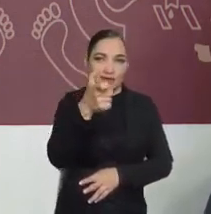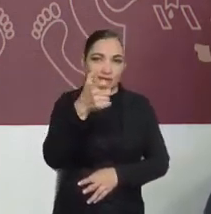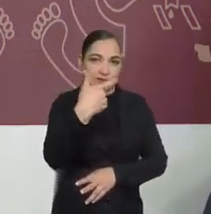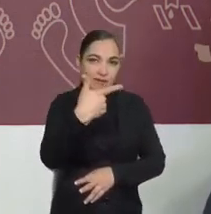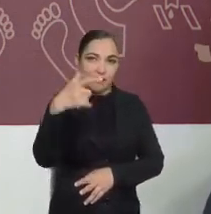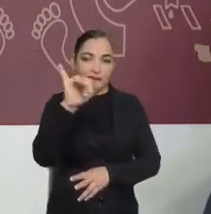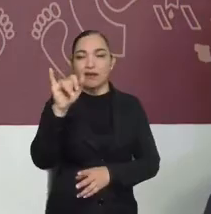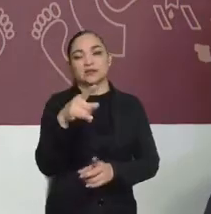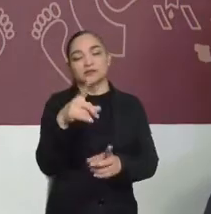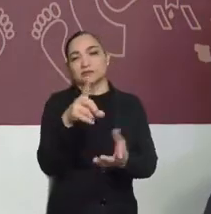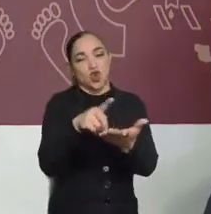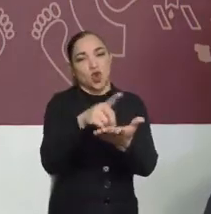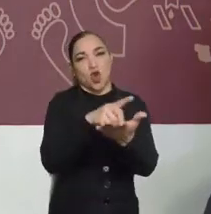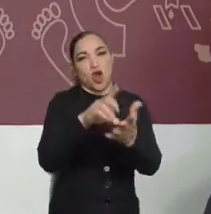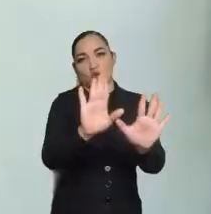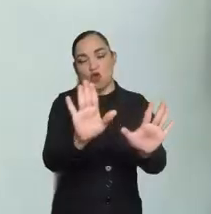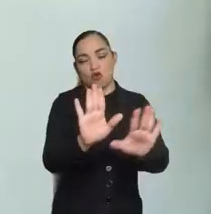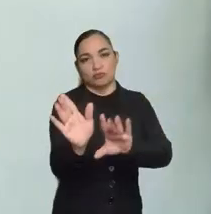droga.